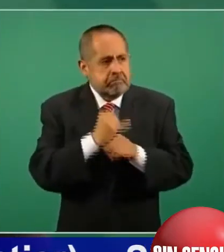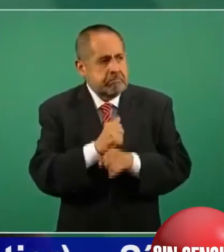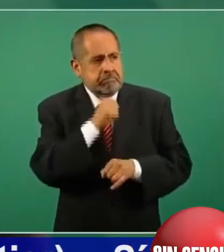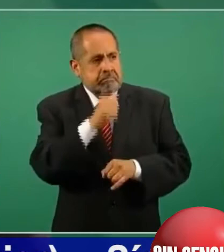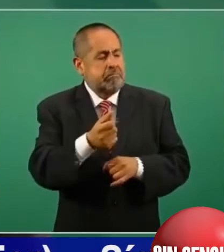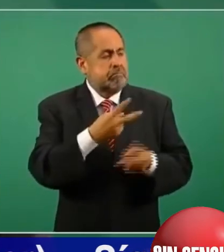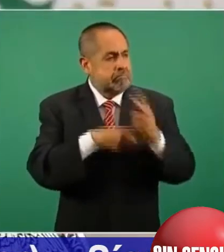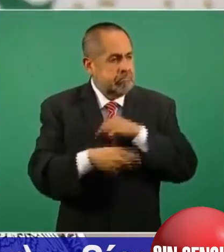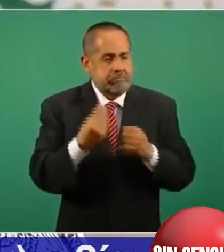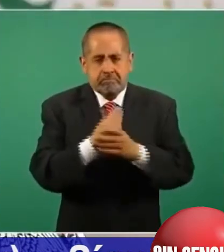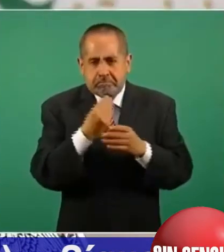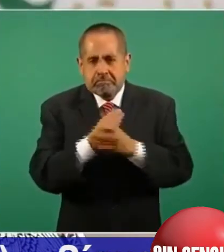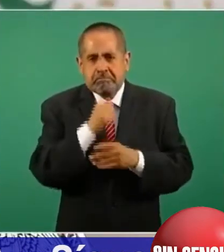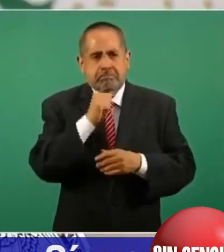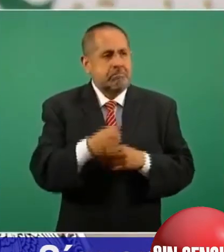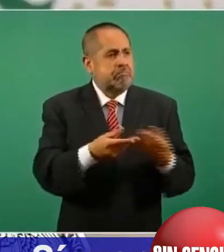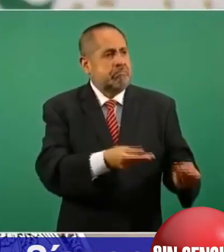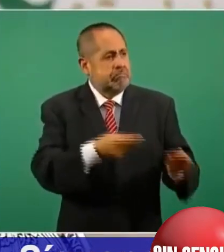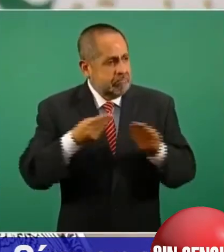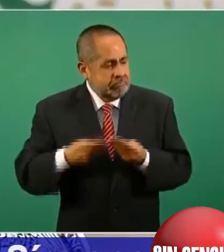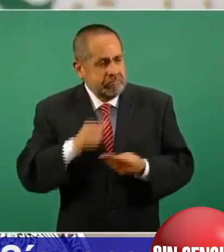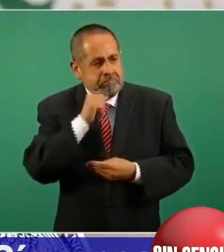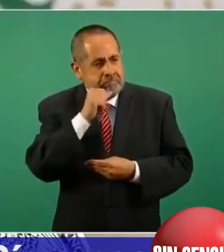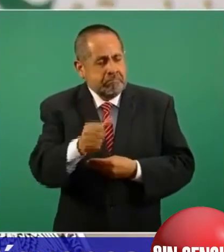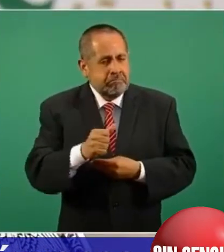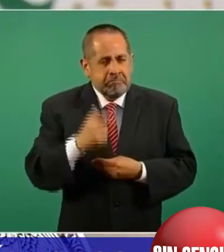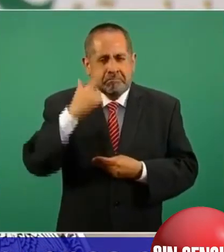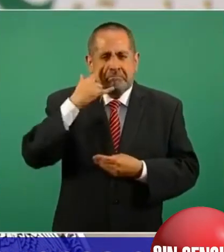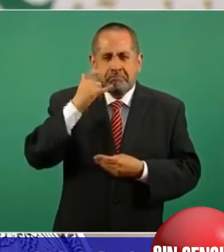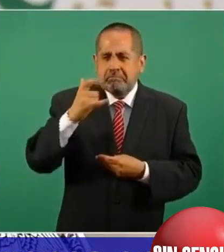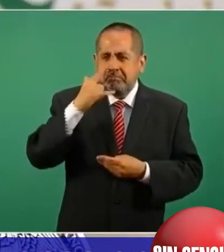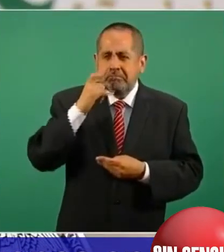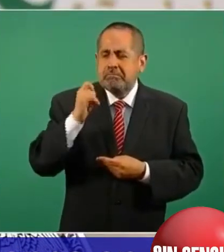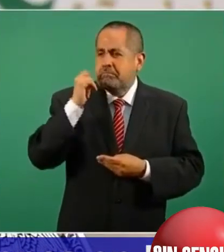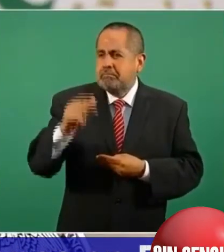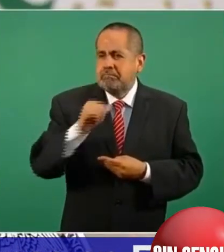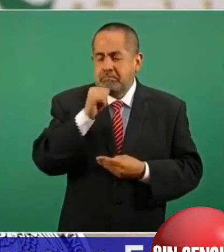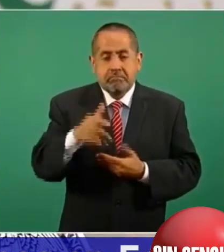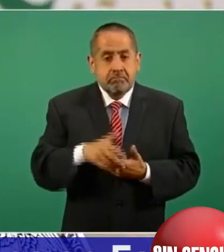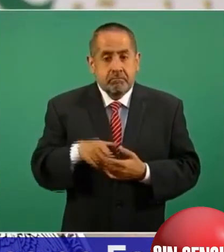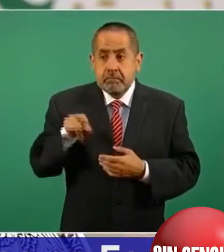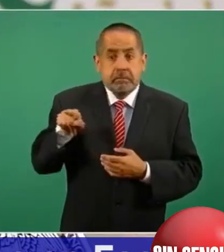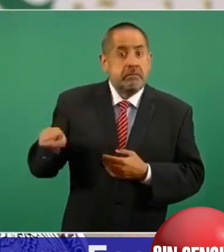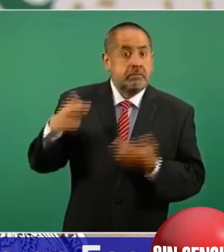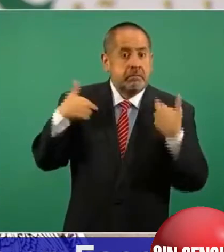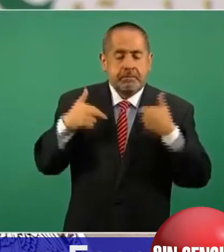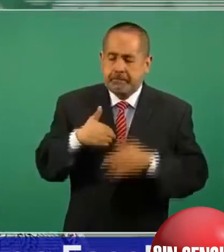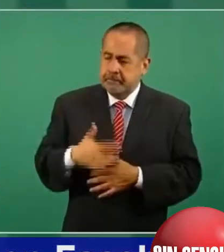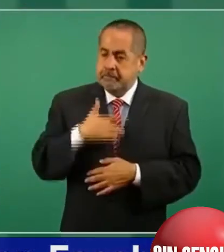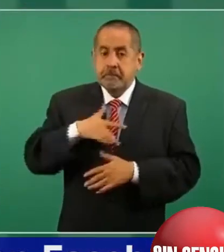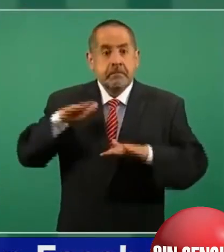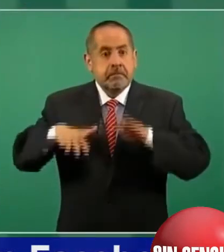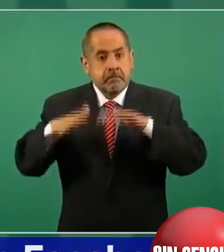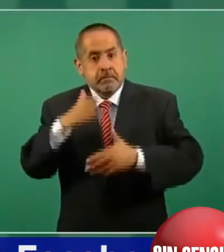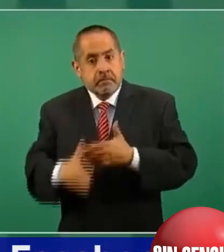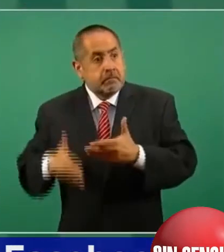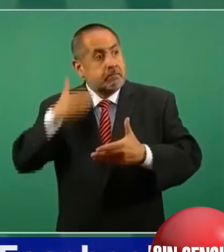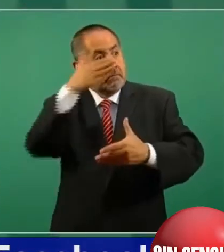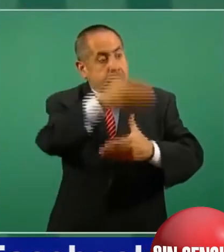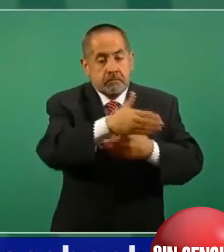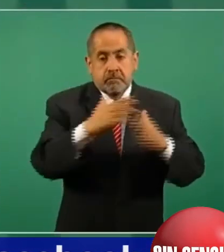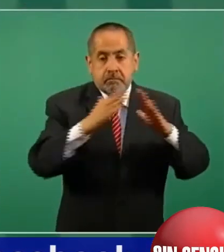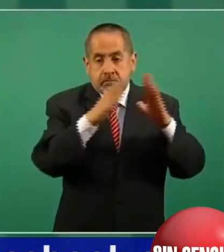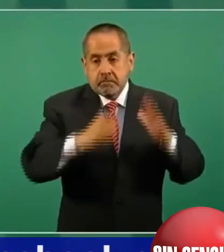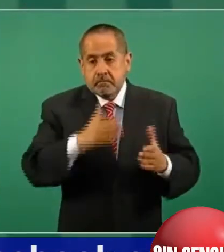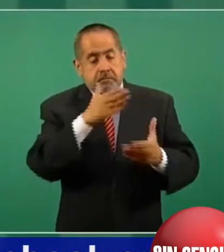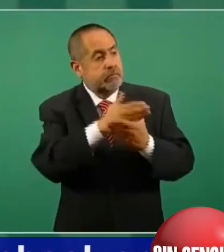las clases, que no entregan sus trabajos, que no hay relación con ellos, van a buscarlos muchas veces a sus casas para